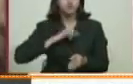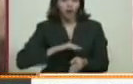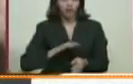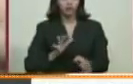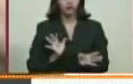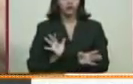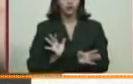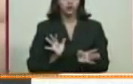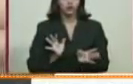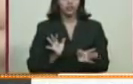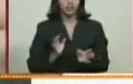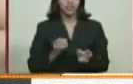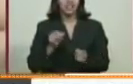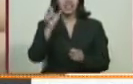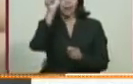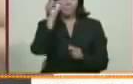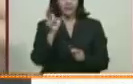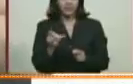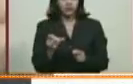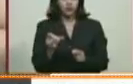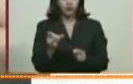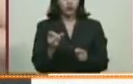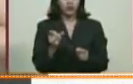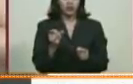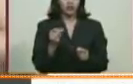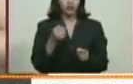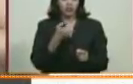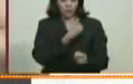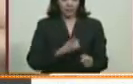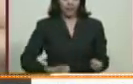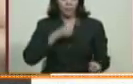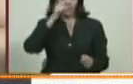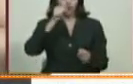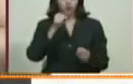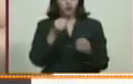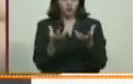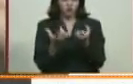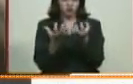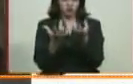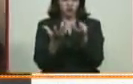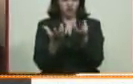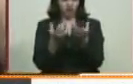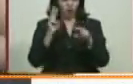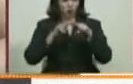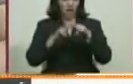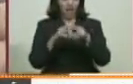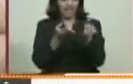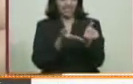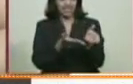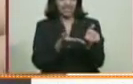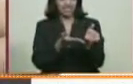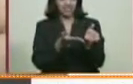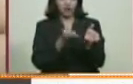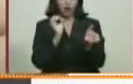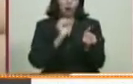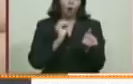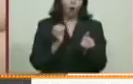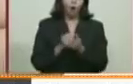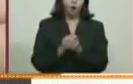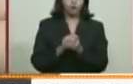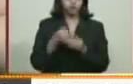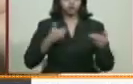El cuerpo calcinado del presidente de la República era la prueba fehaciente. El cuerpo acribillado del fiscal general de la